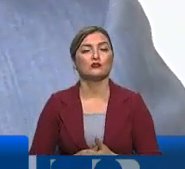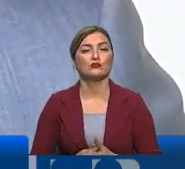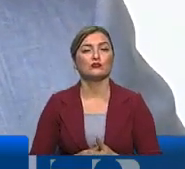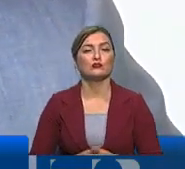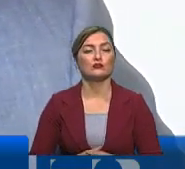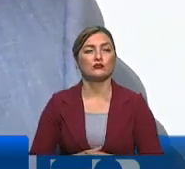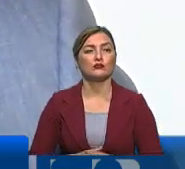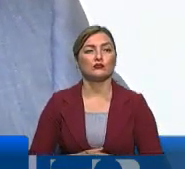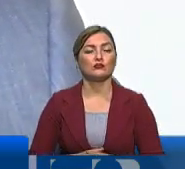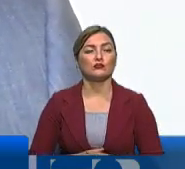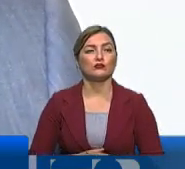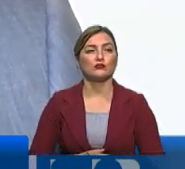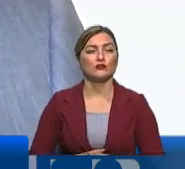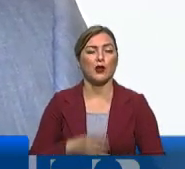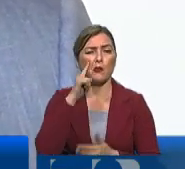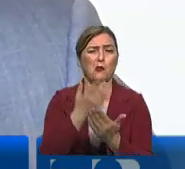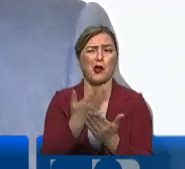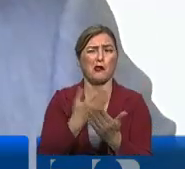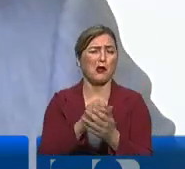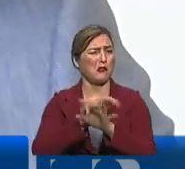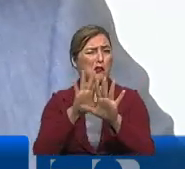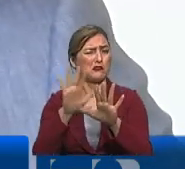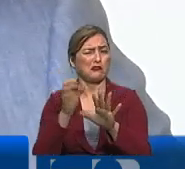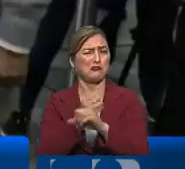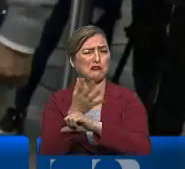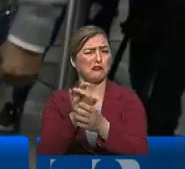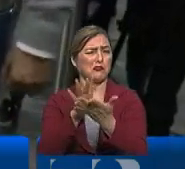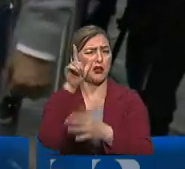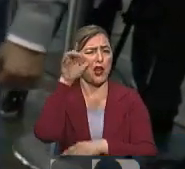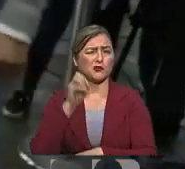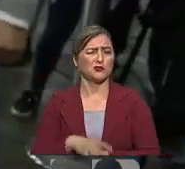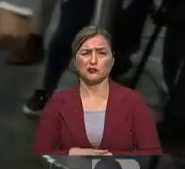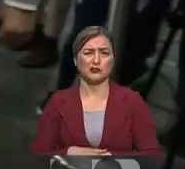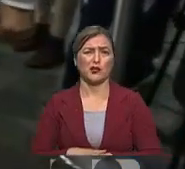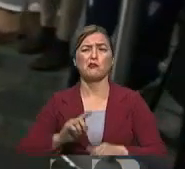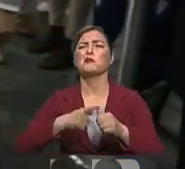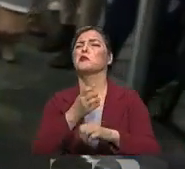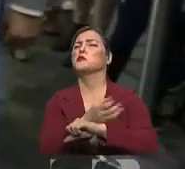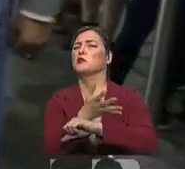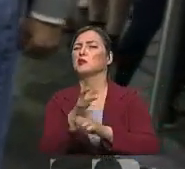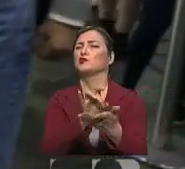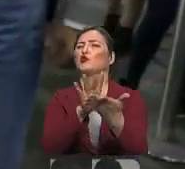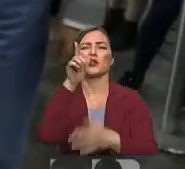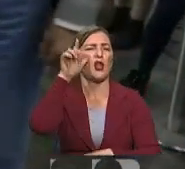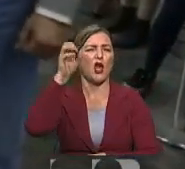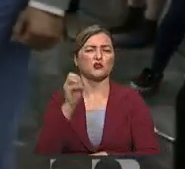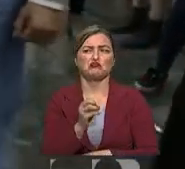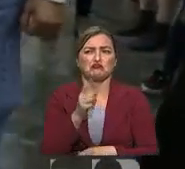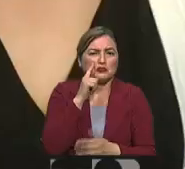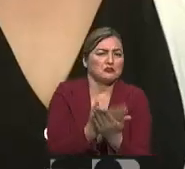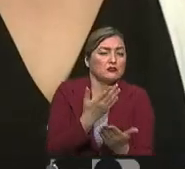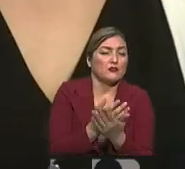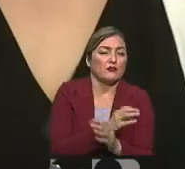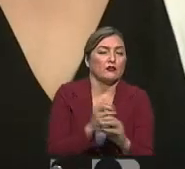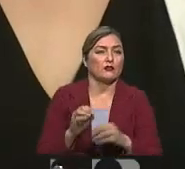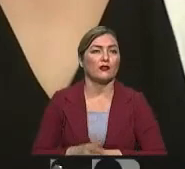que sustenta de manera fehaciente esa recomendación. Habla de la primera recomendación de destituir al presidente de la República,